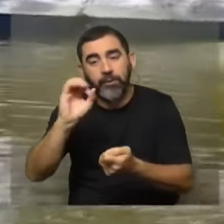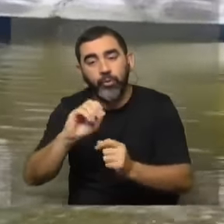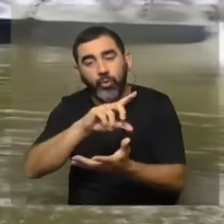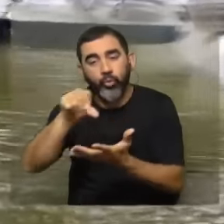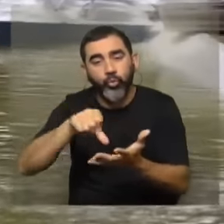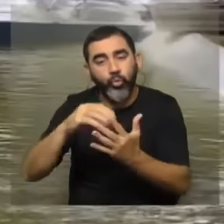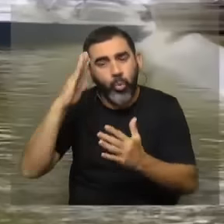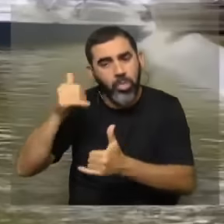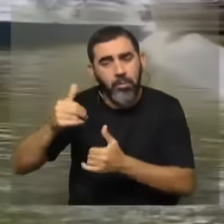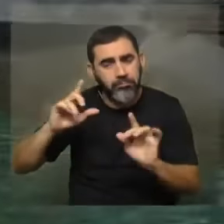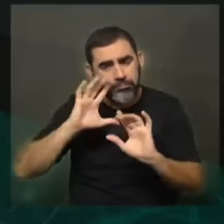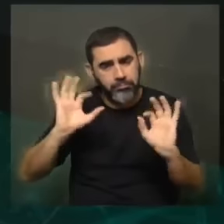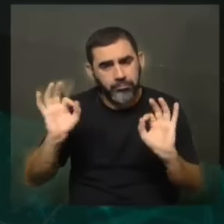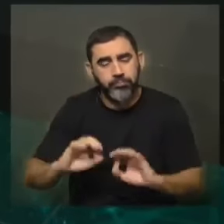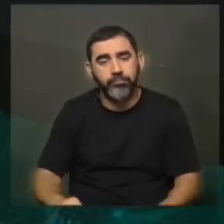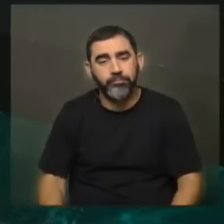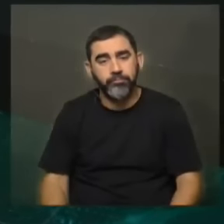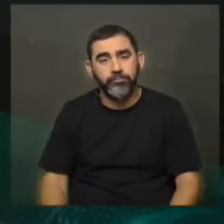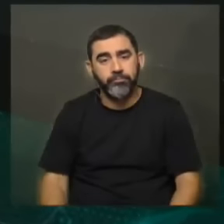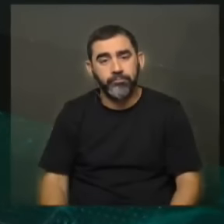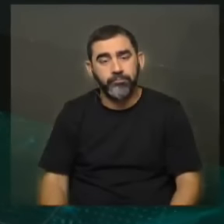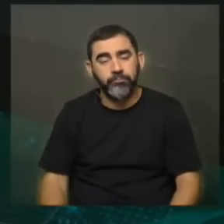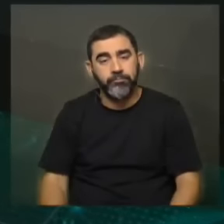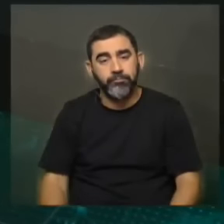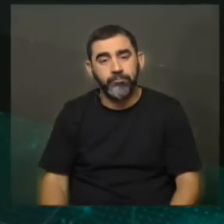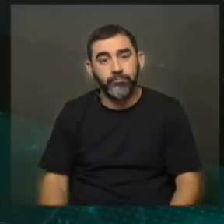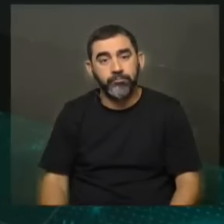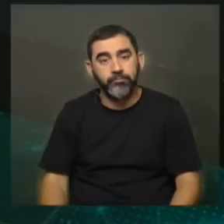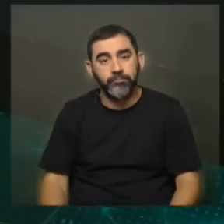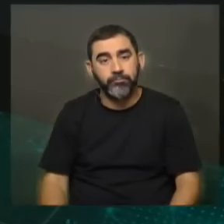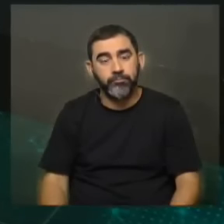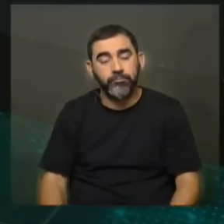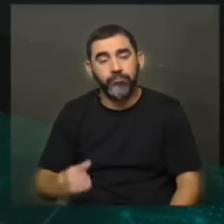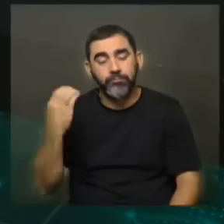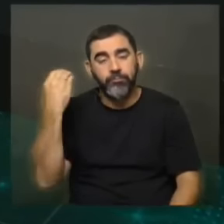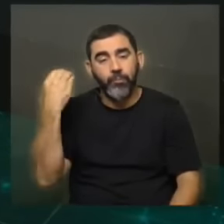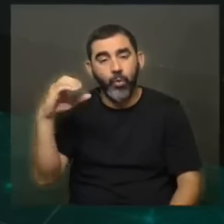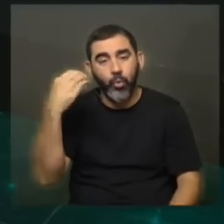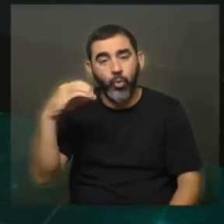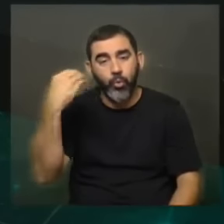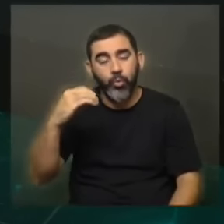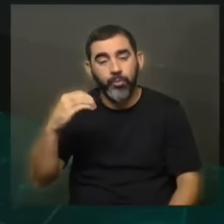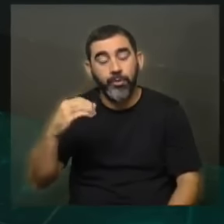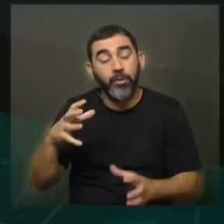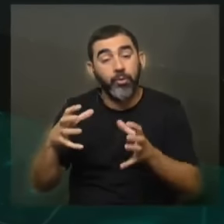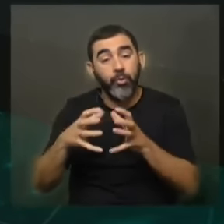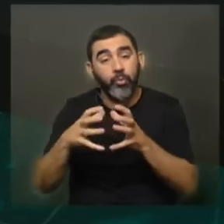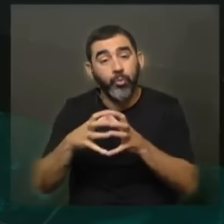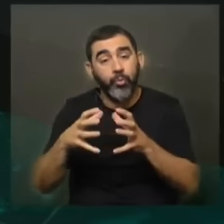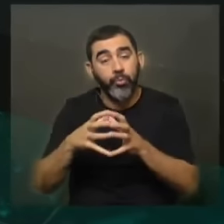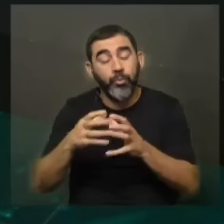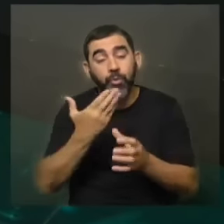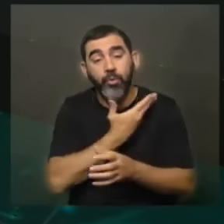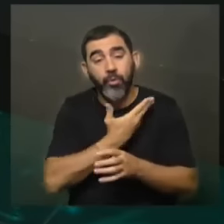ciudad militarizada bueno y de Ecuador nos vamos hasta Colombia porque las delegaciones del